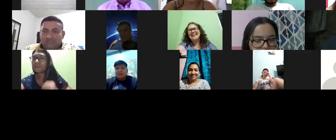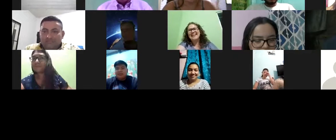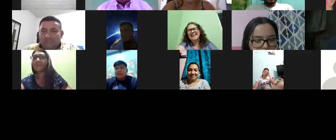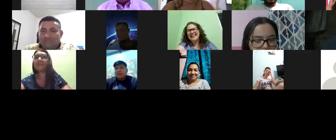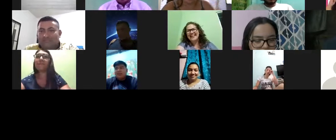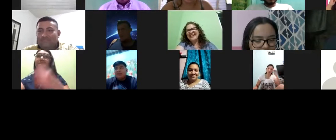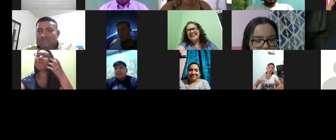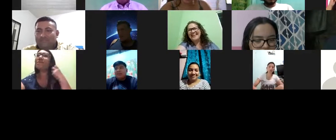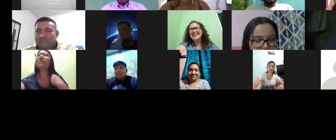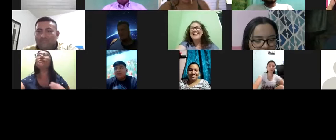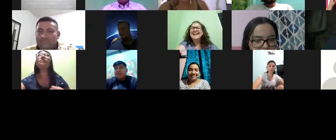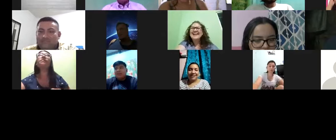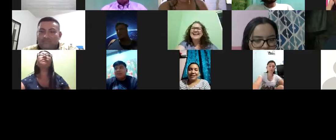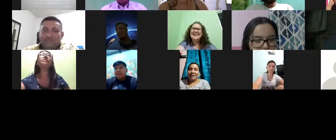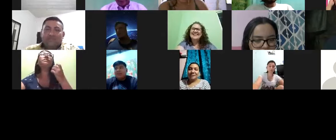trabaja así.